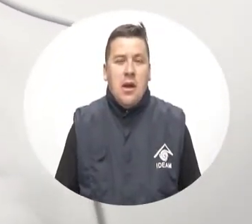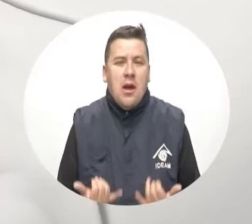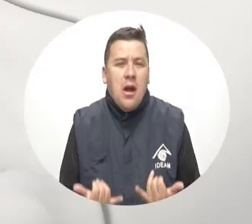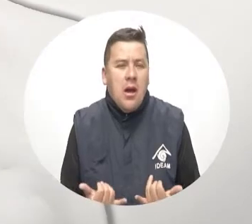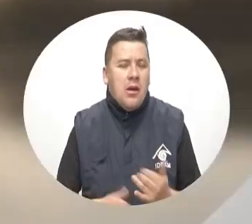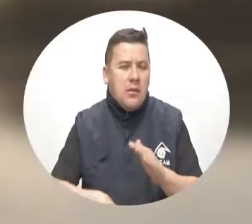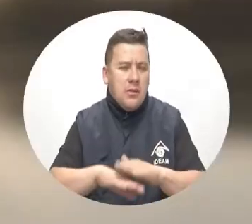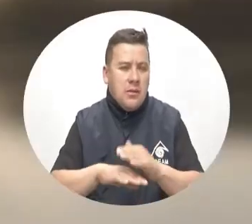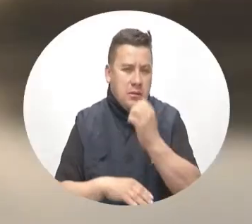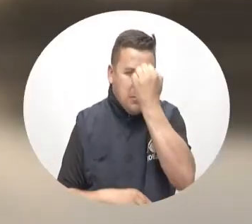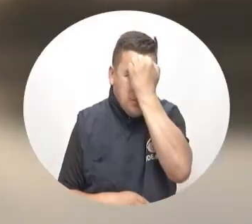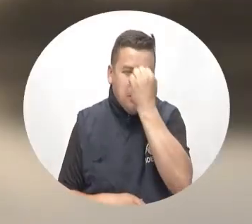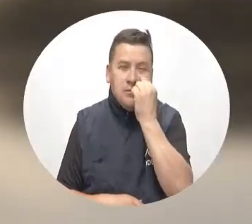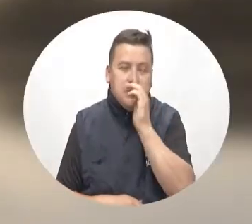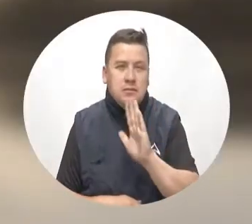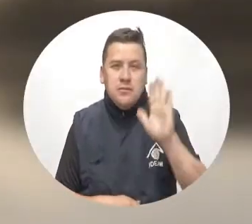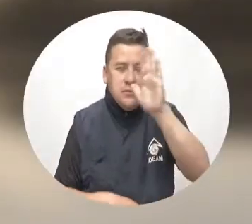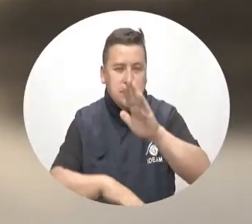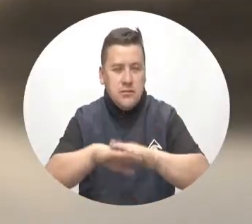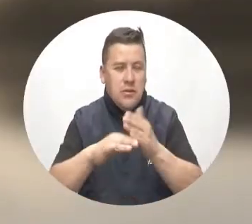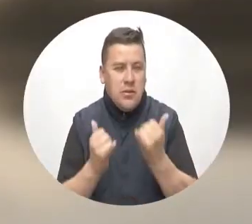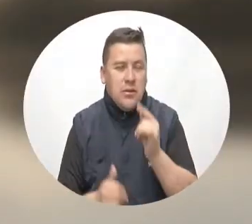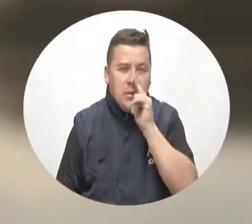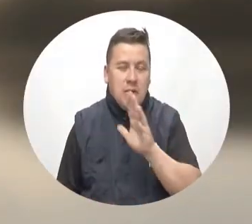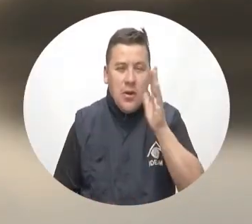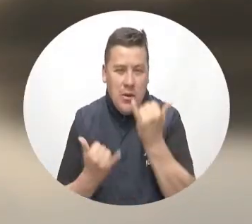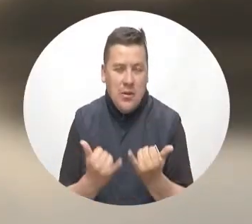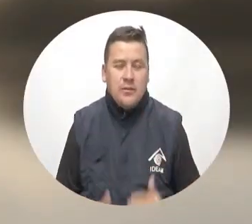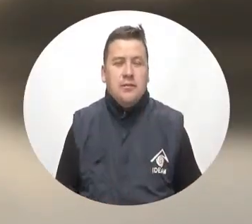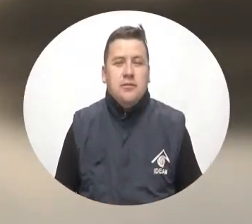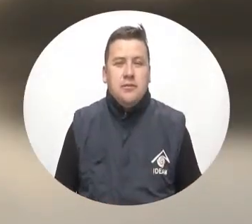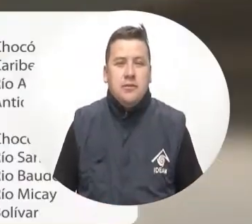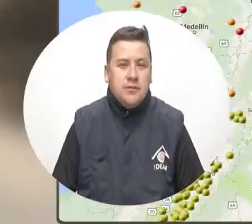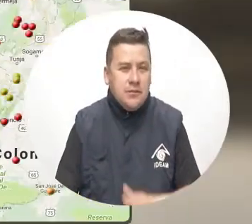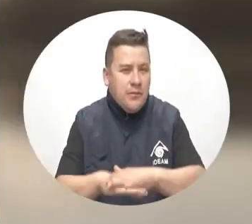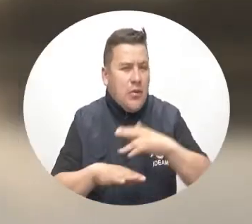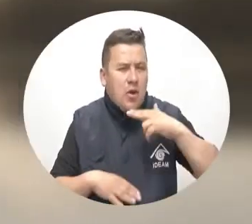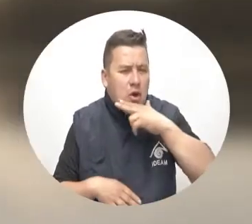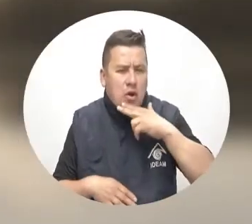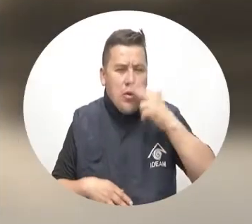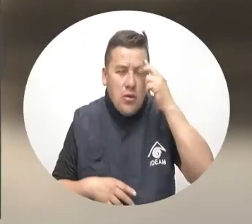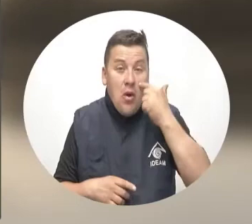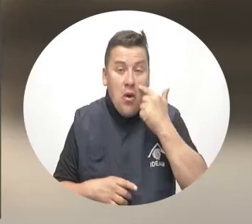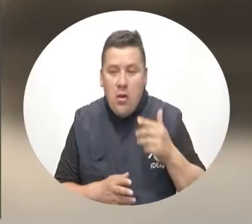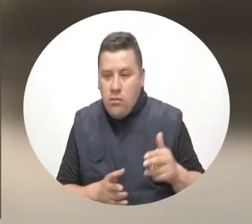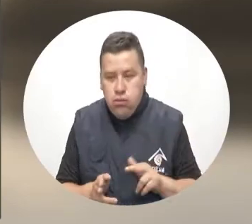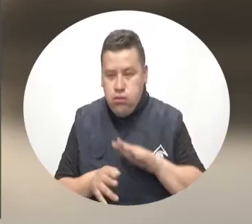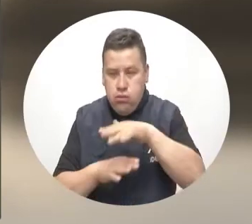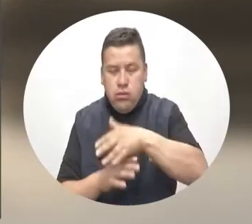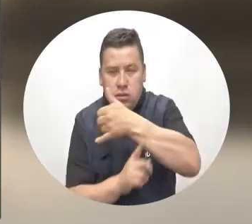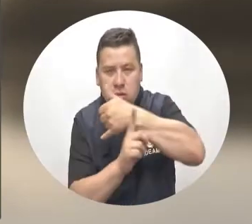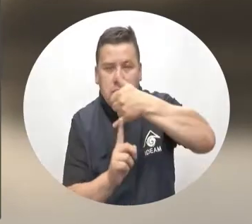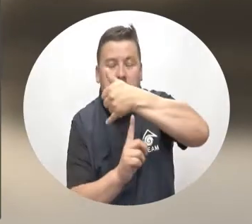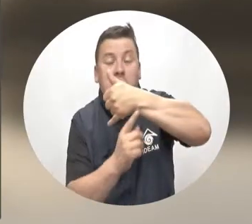Ahora, mucha atención a las principales alertas para hoy a nivel nacional. alerta roja por incendios